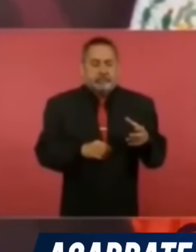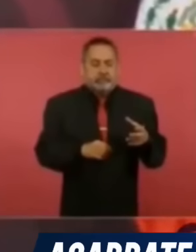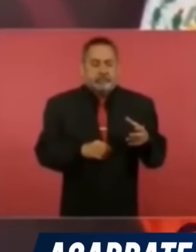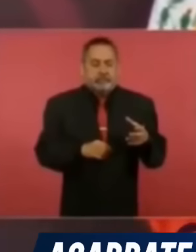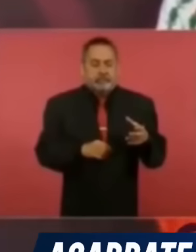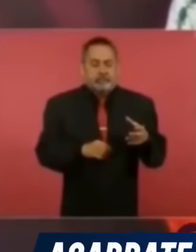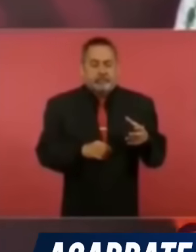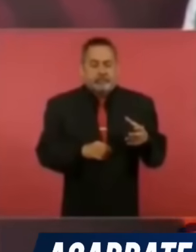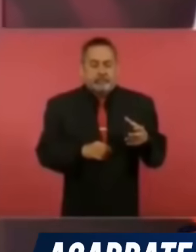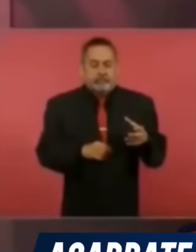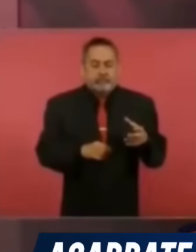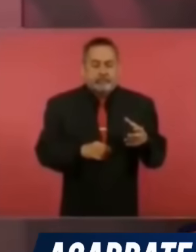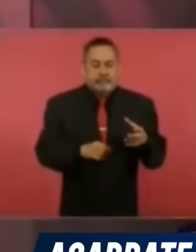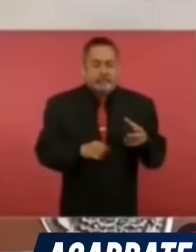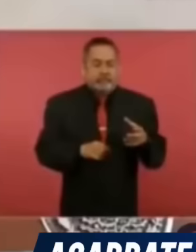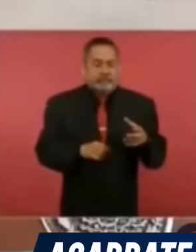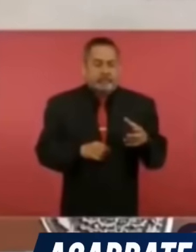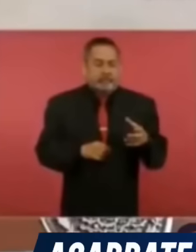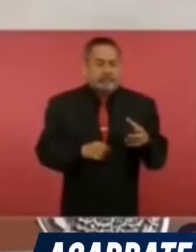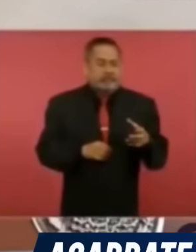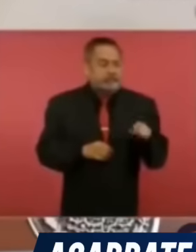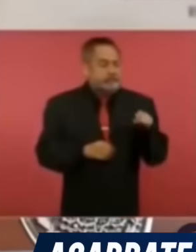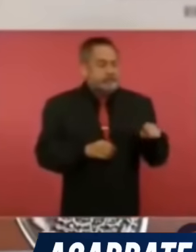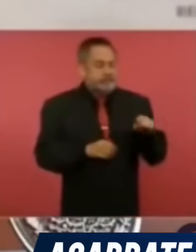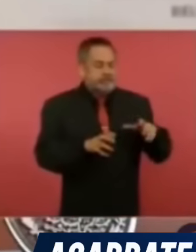muy eh